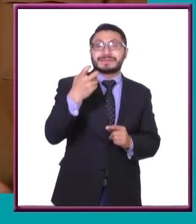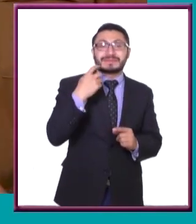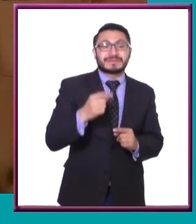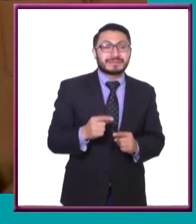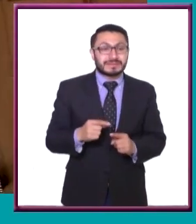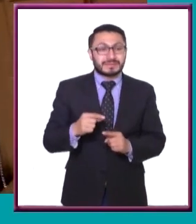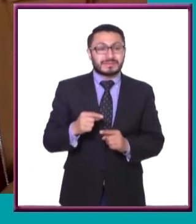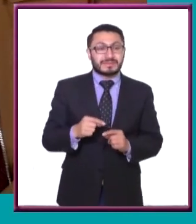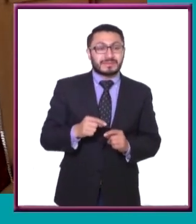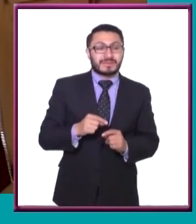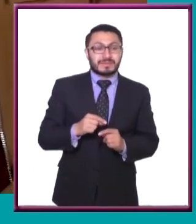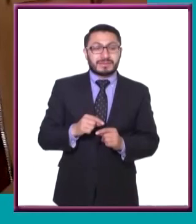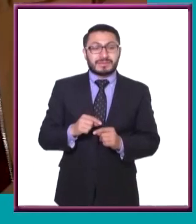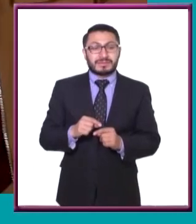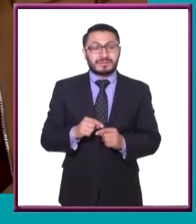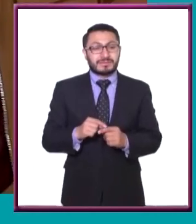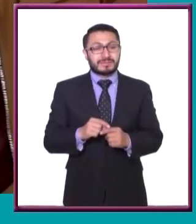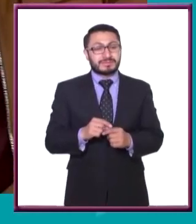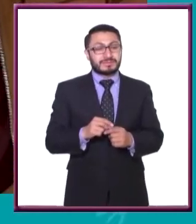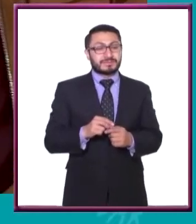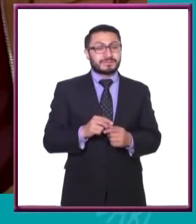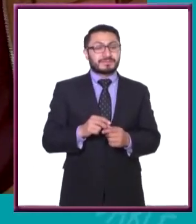Lo cual sería igual a...